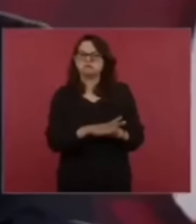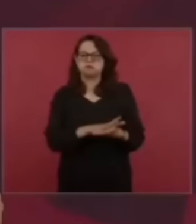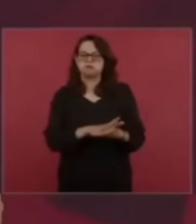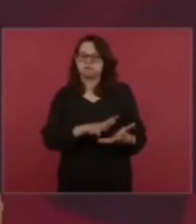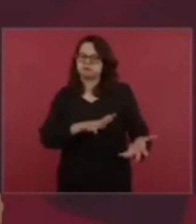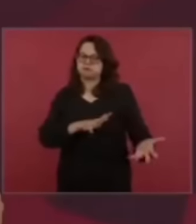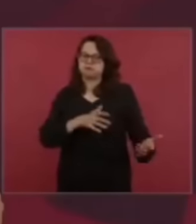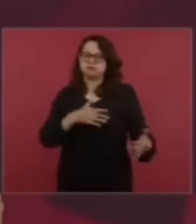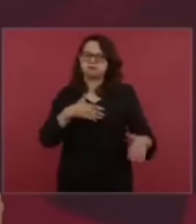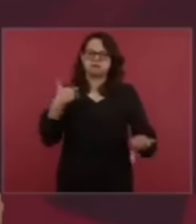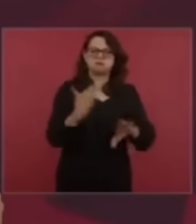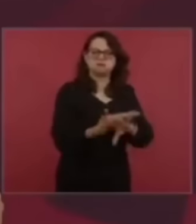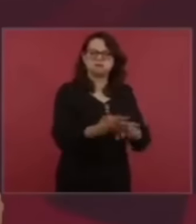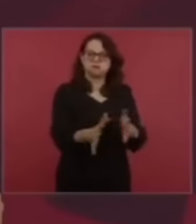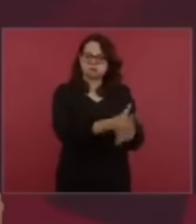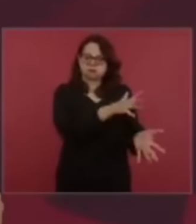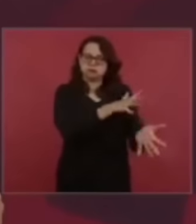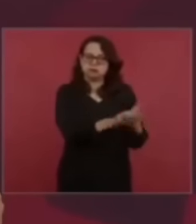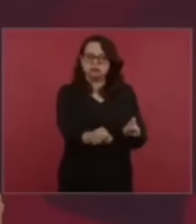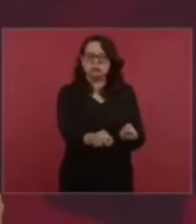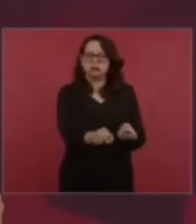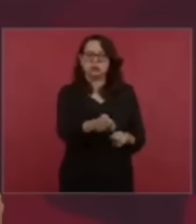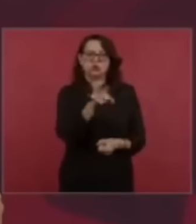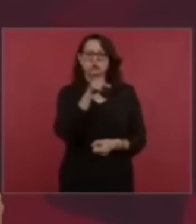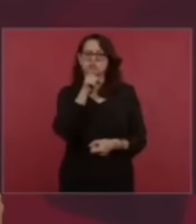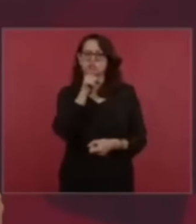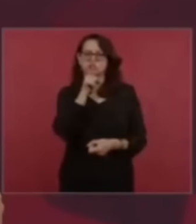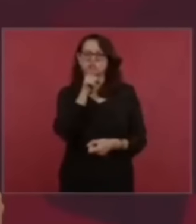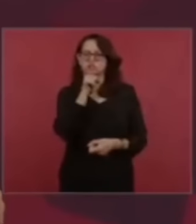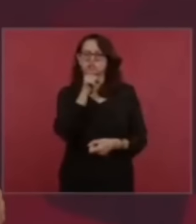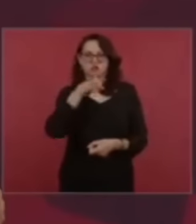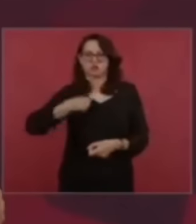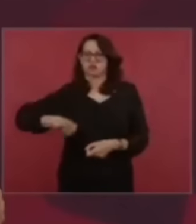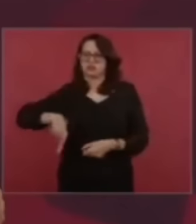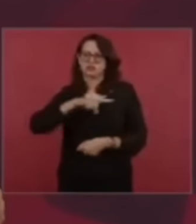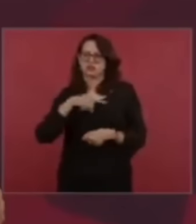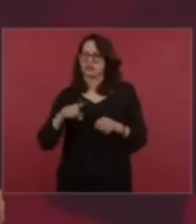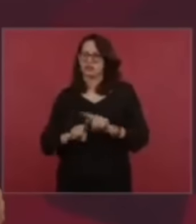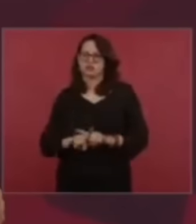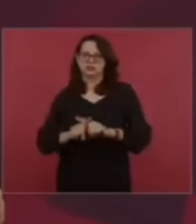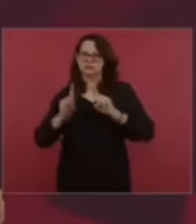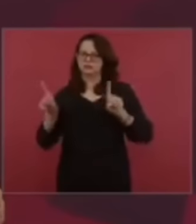Nosotros padecimos mucho eso, porque estábamos en oposición.